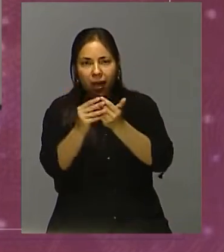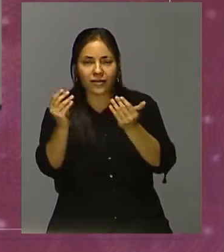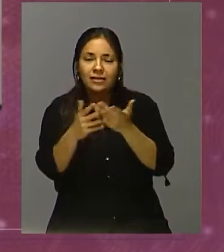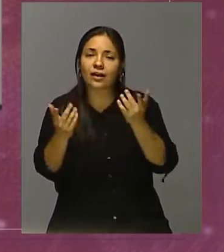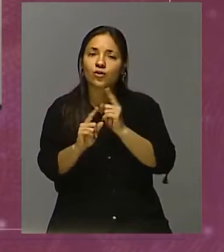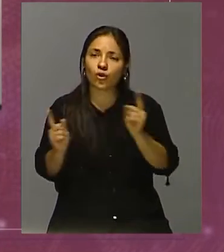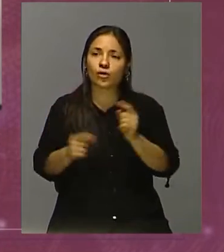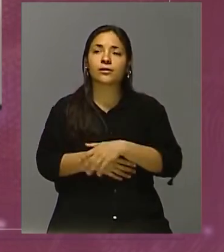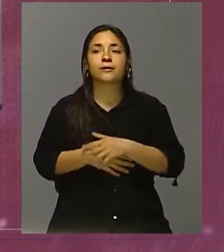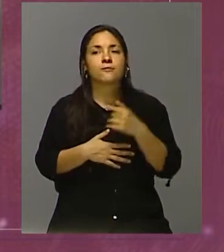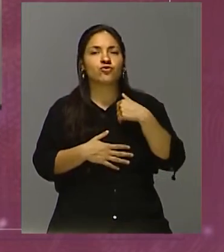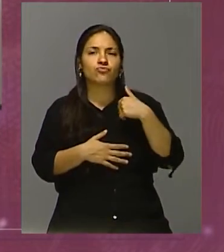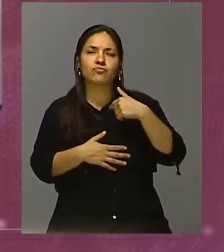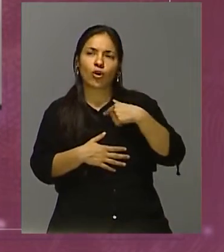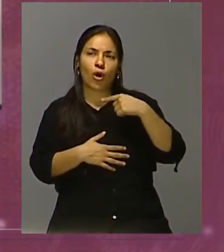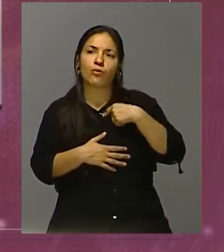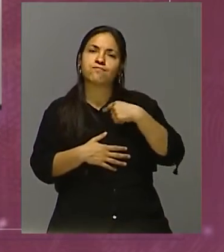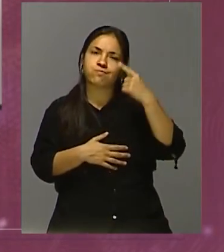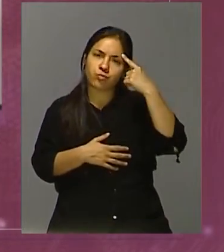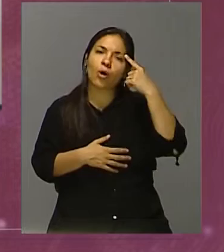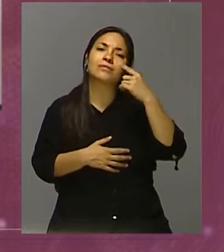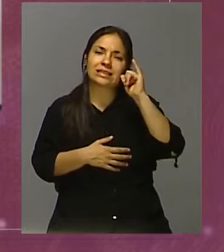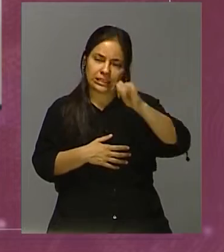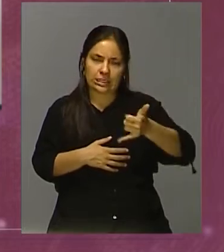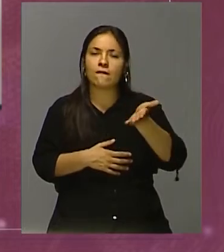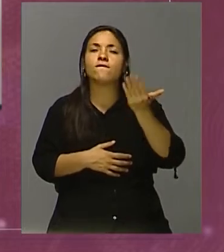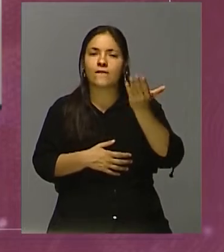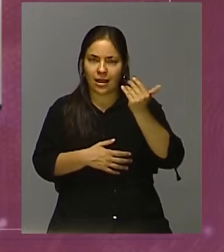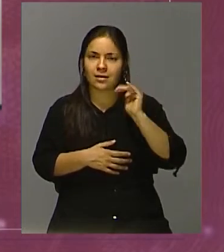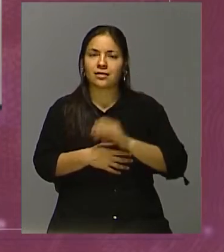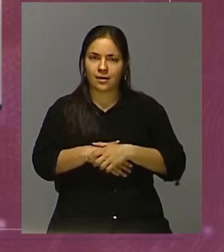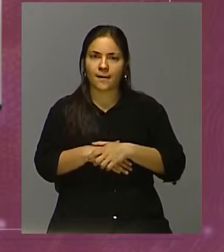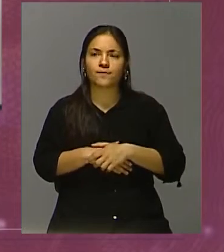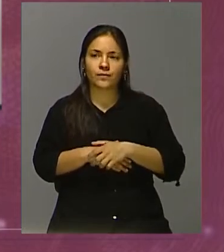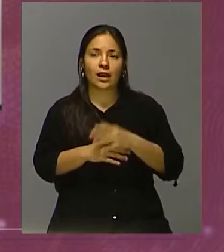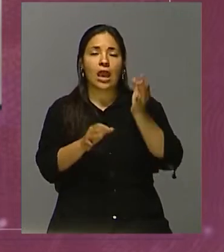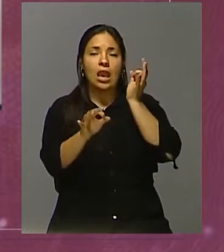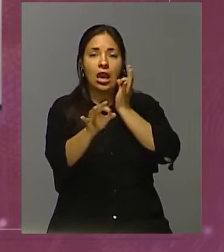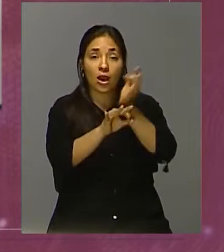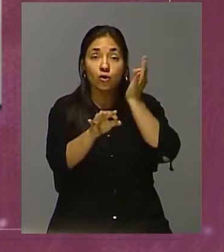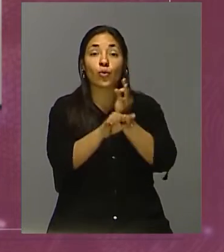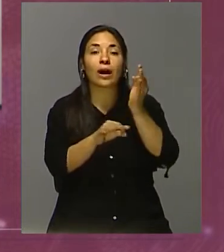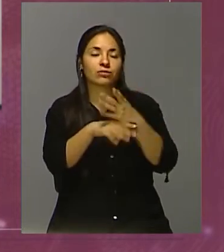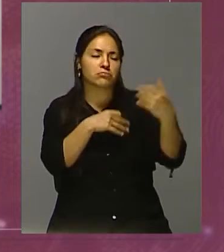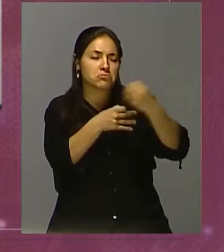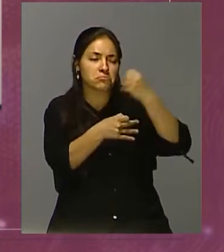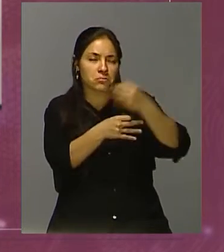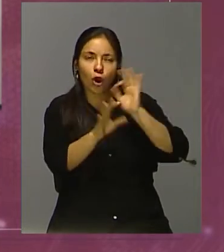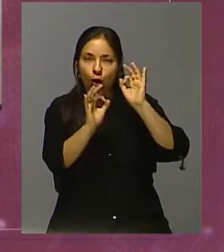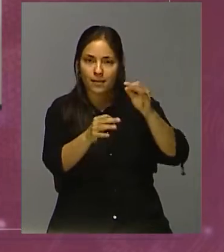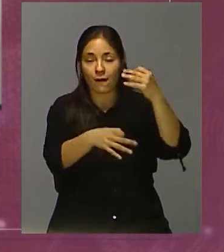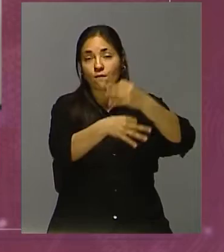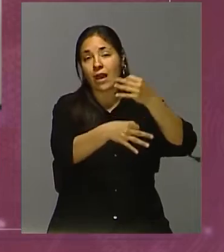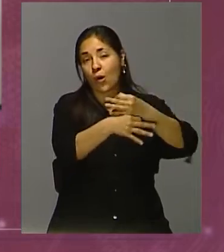Yo estoy convencido que sí, nos falta eso. A ver, la educación vos la podés recibir en el sistema educativo